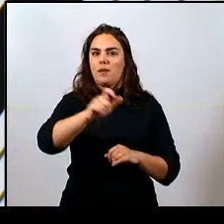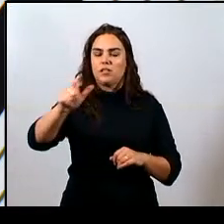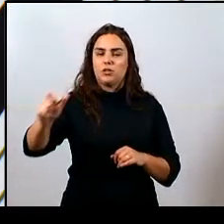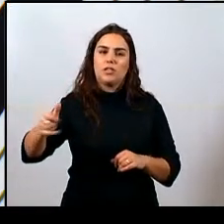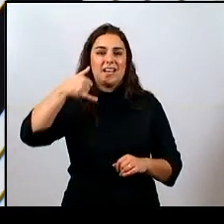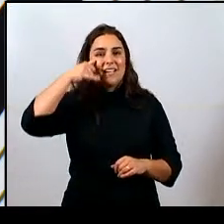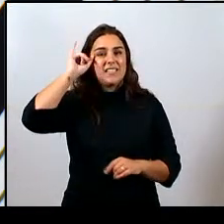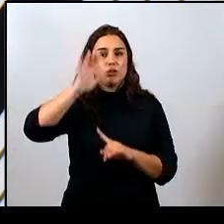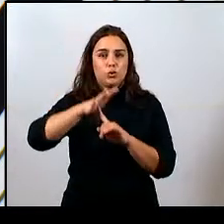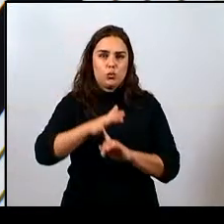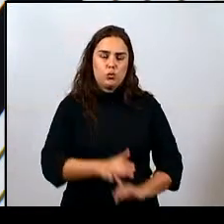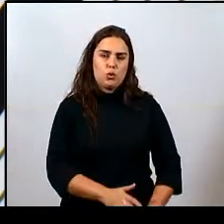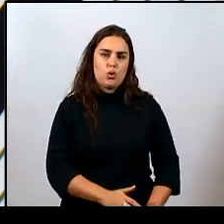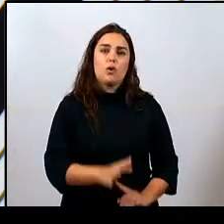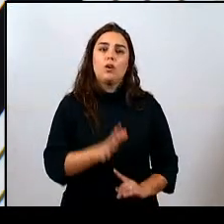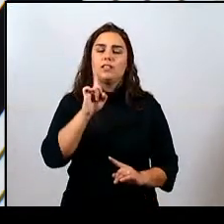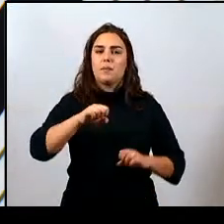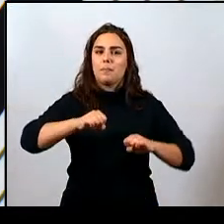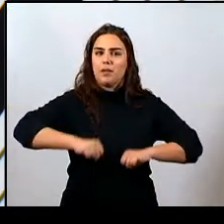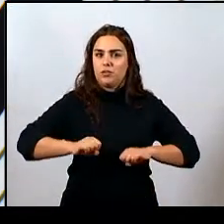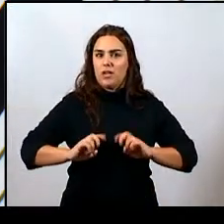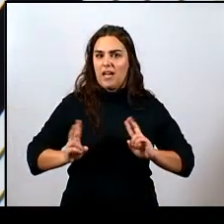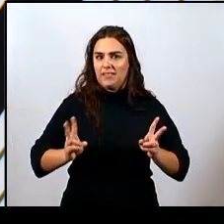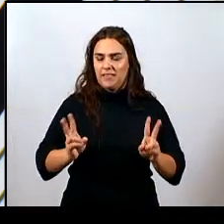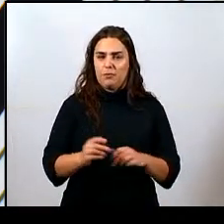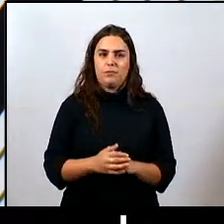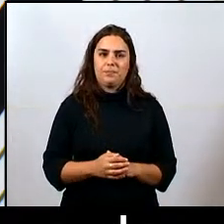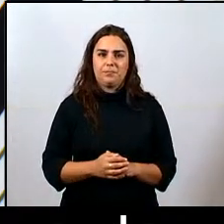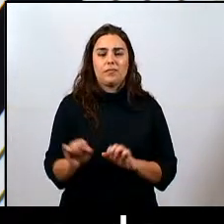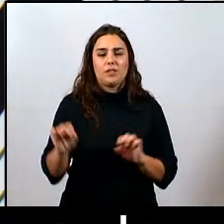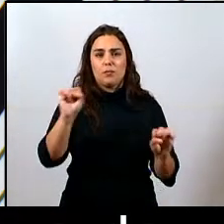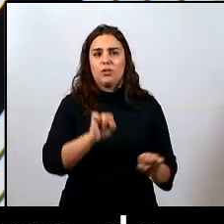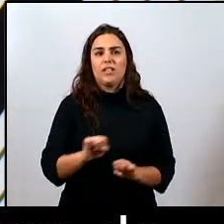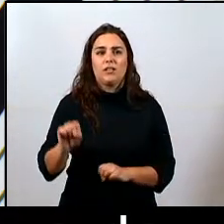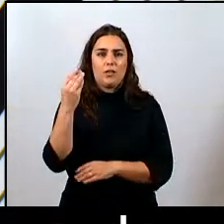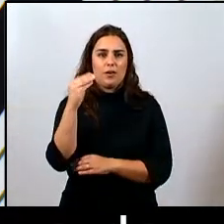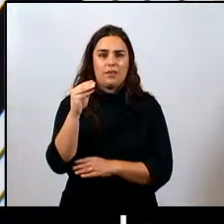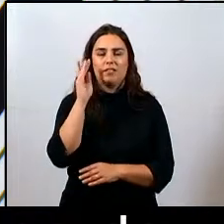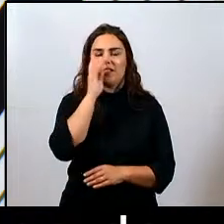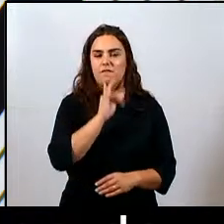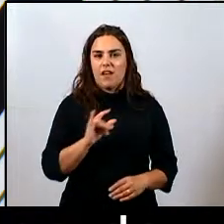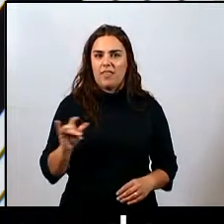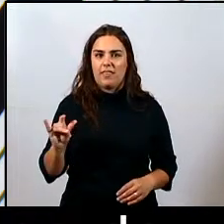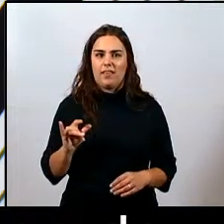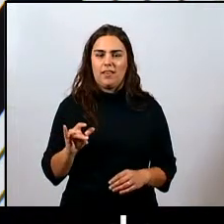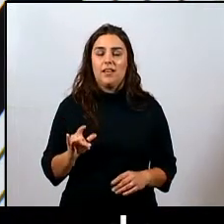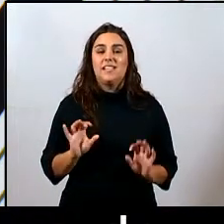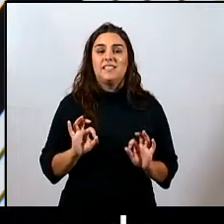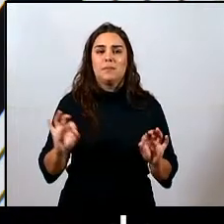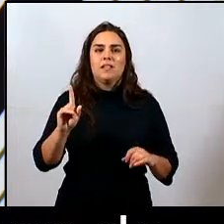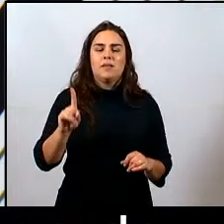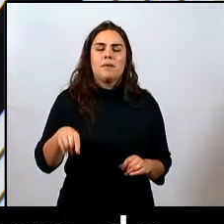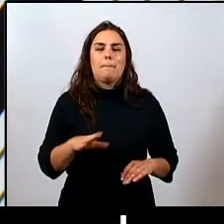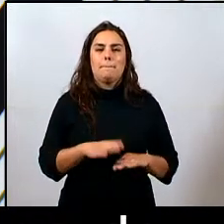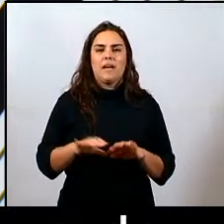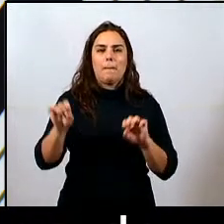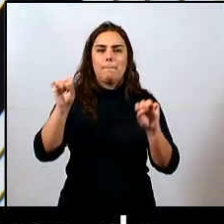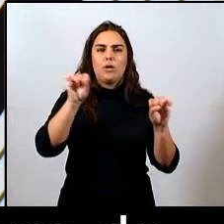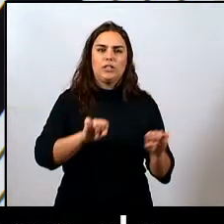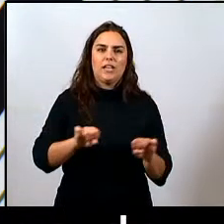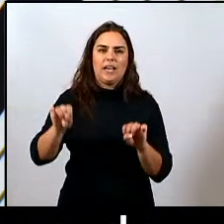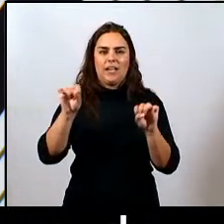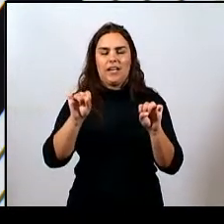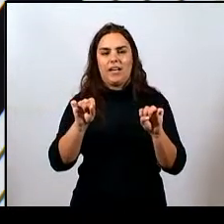riesgo de exclusión, por el envejecimiento activo, protegiendo a la adolescencia, a la infancia, especialmente para protegerles de